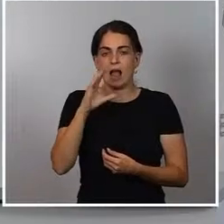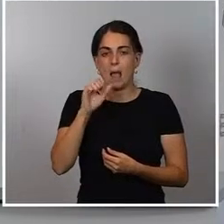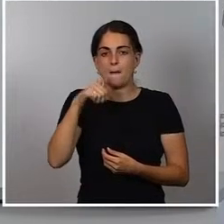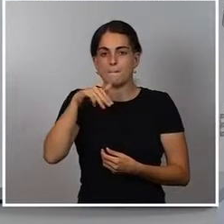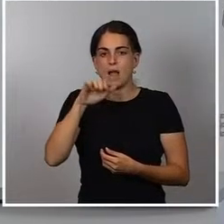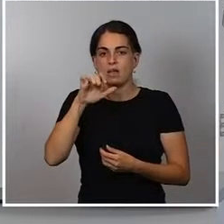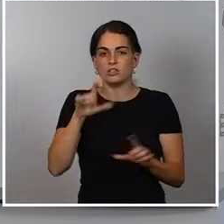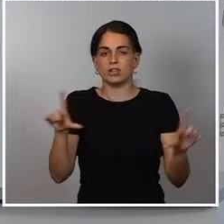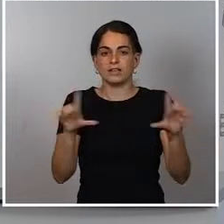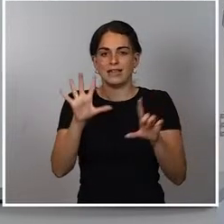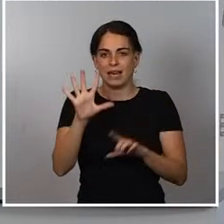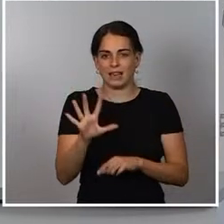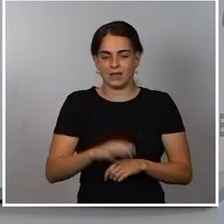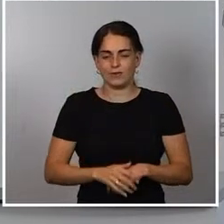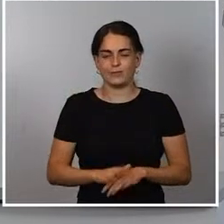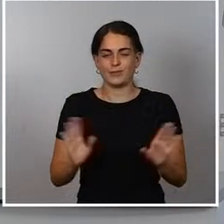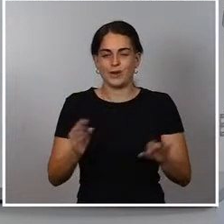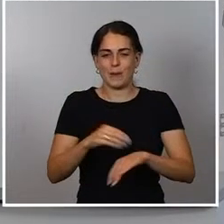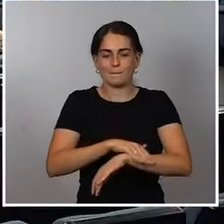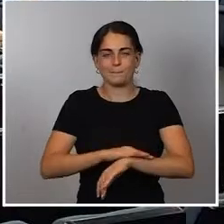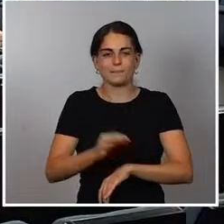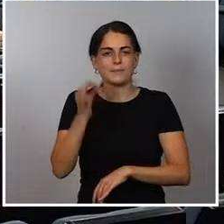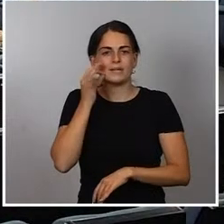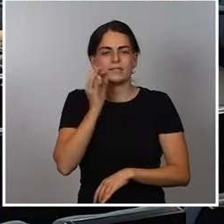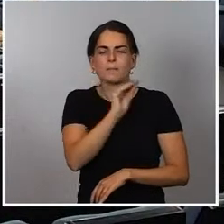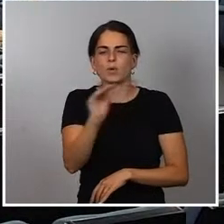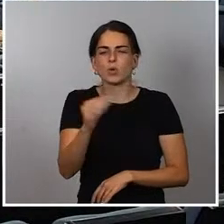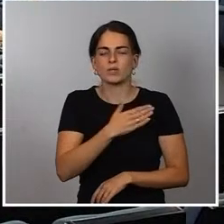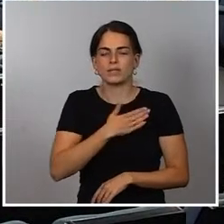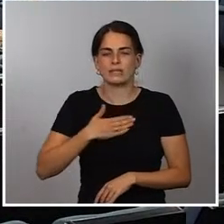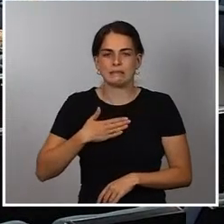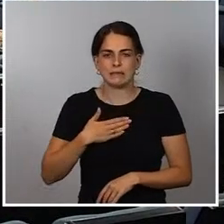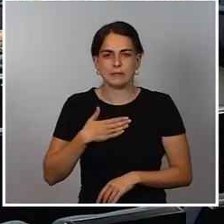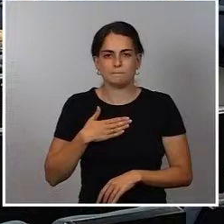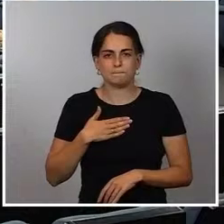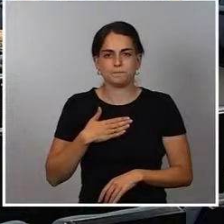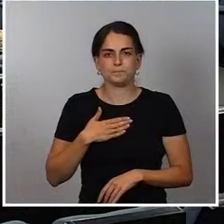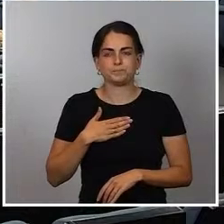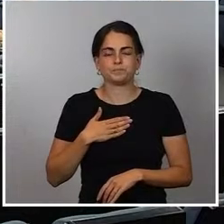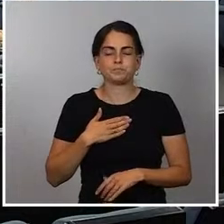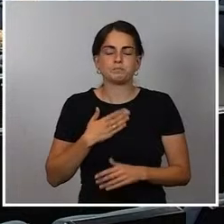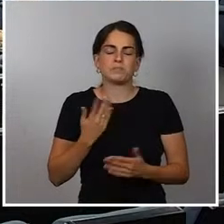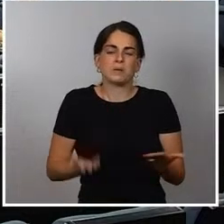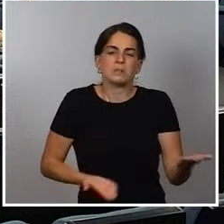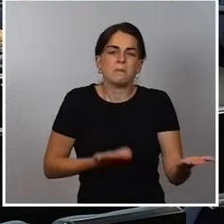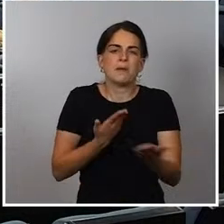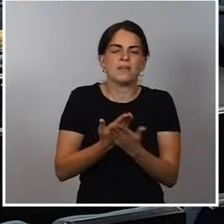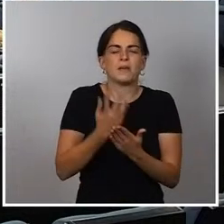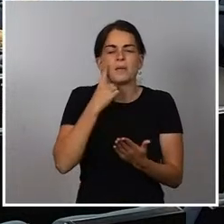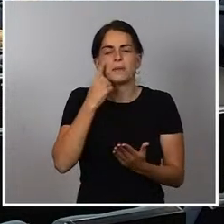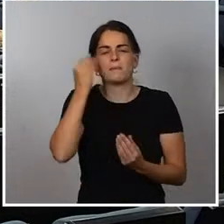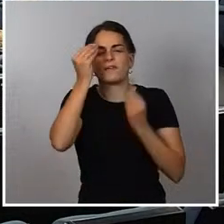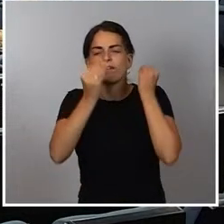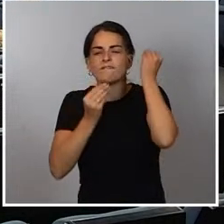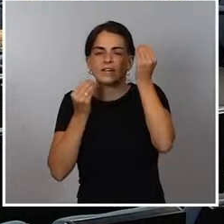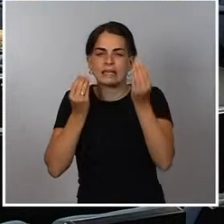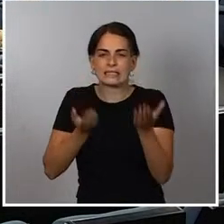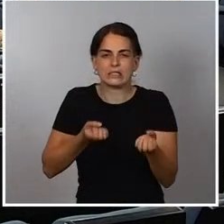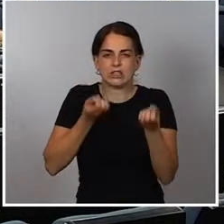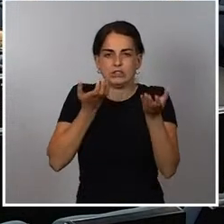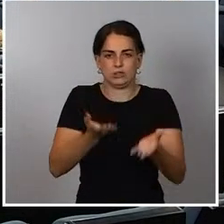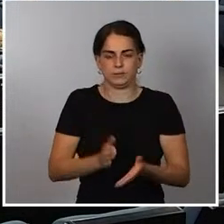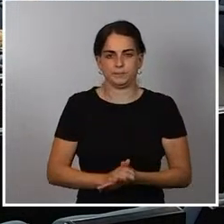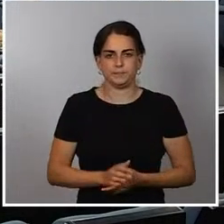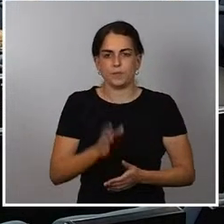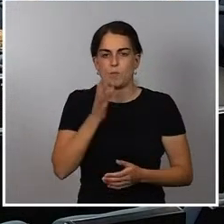ministra quería preguntarle un poco como no pedirle una reflexión porque por las cifras